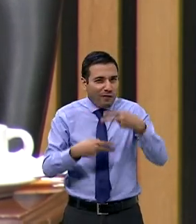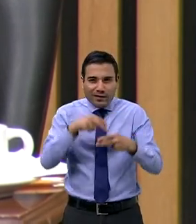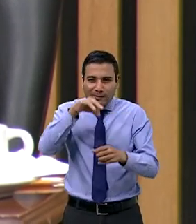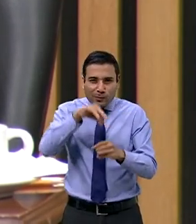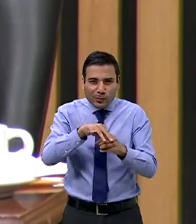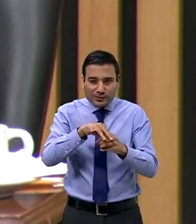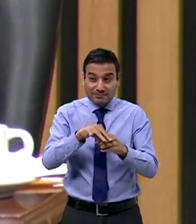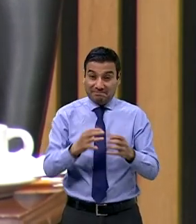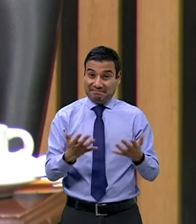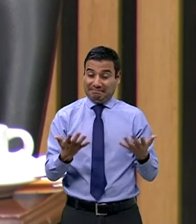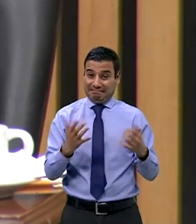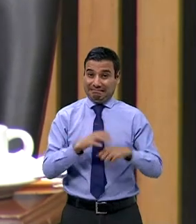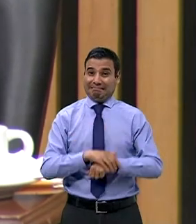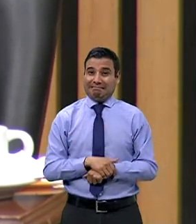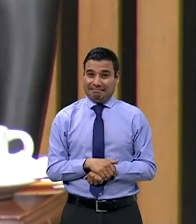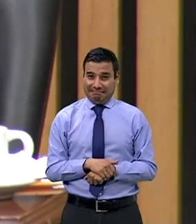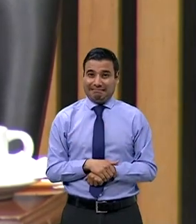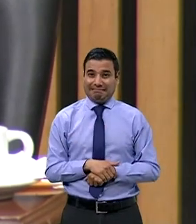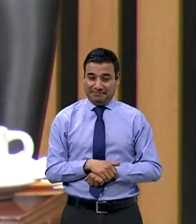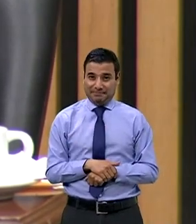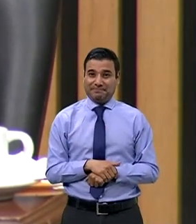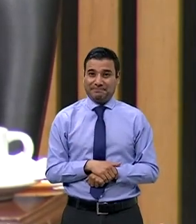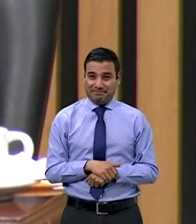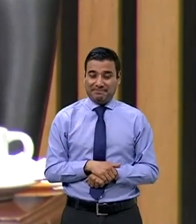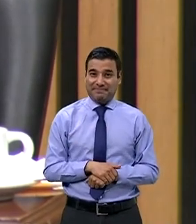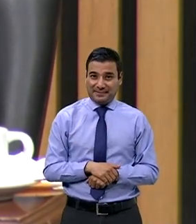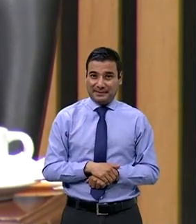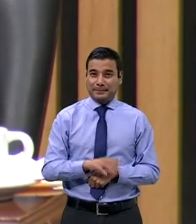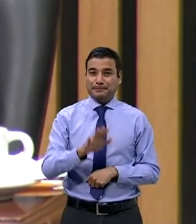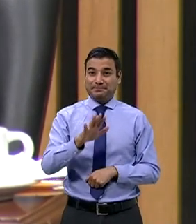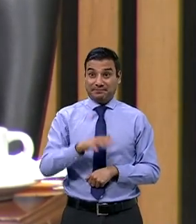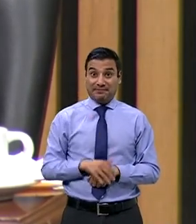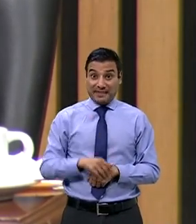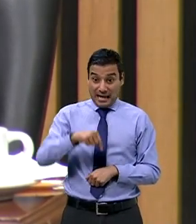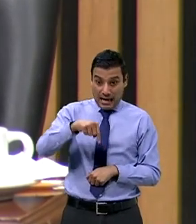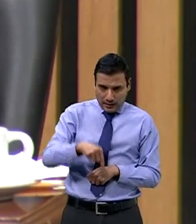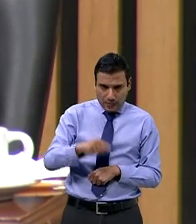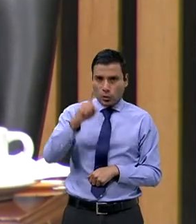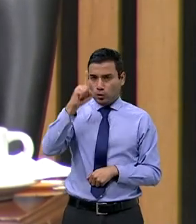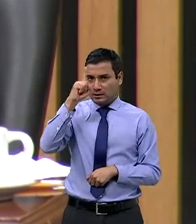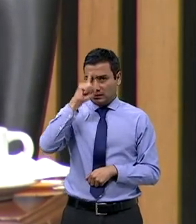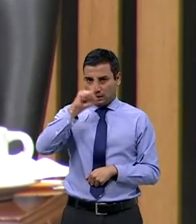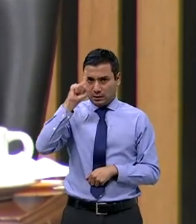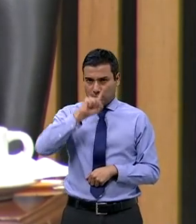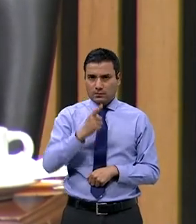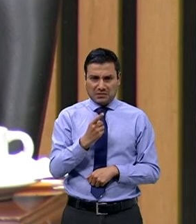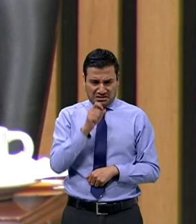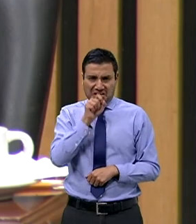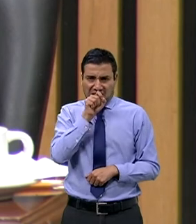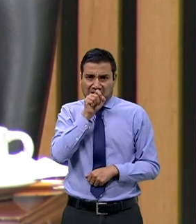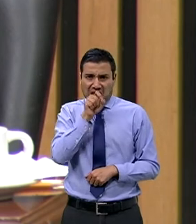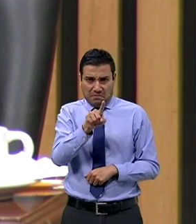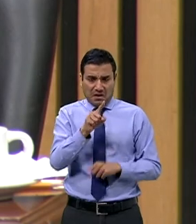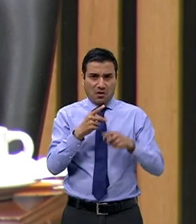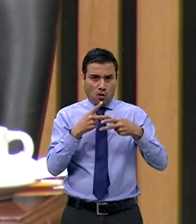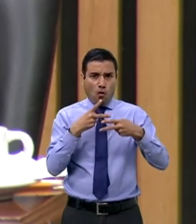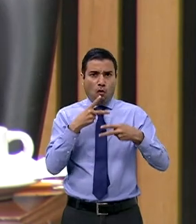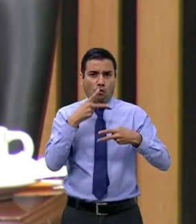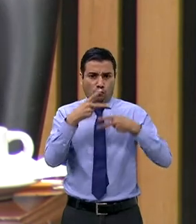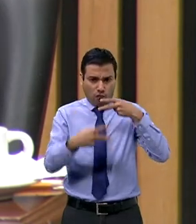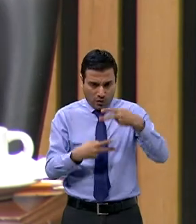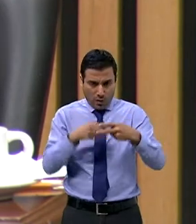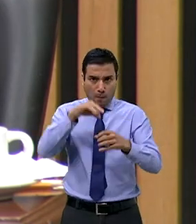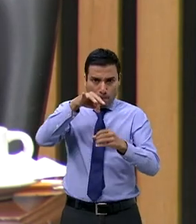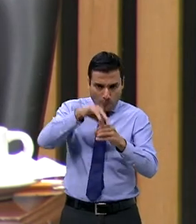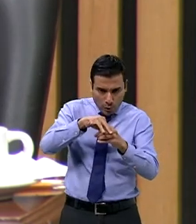voto consejeros de este instituto hicieron lo propio público el cómo acudían a